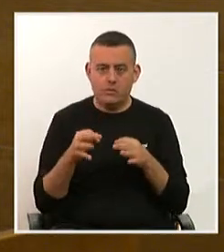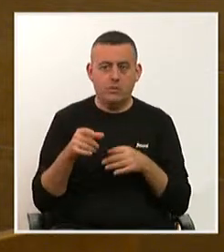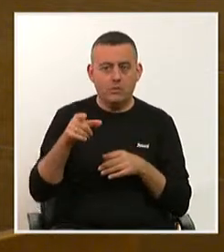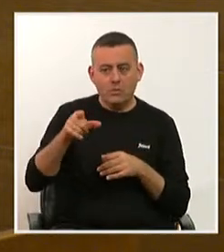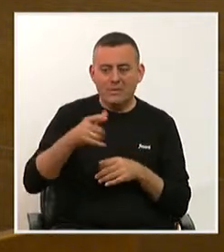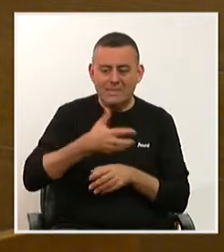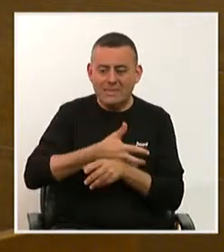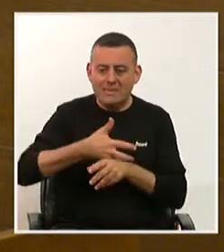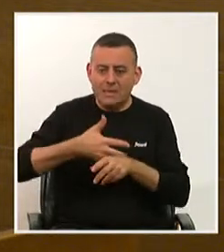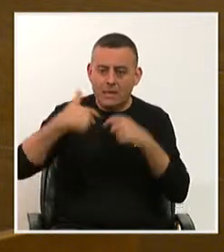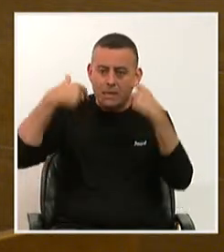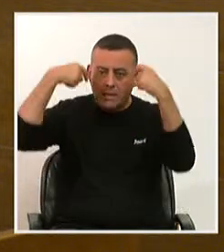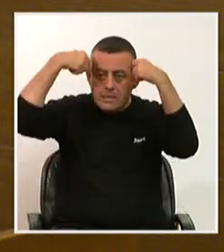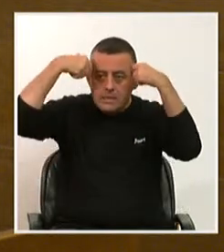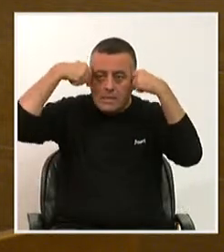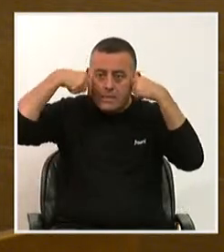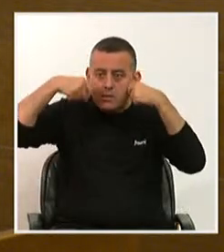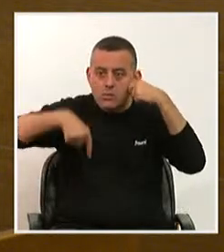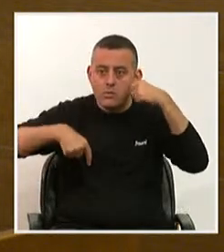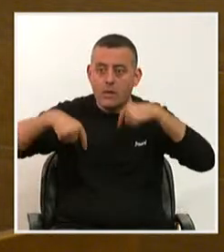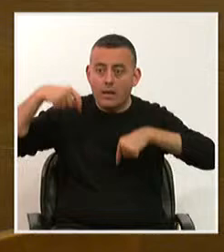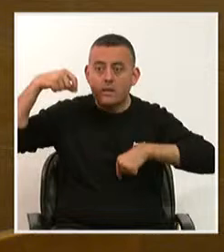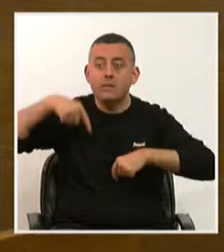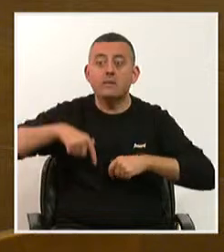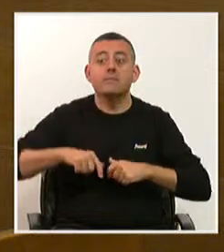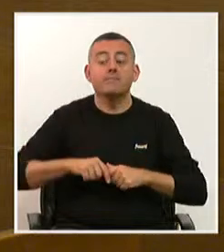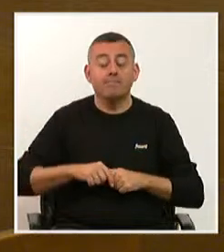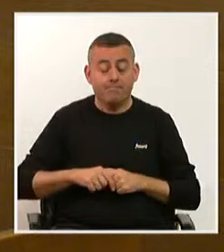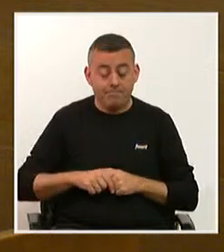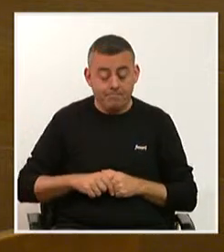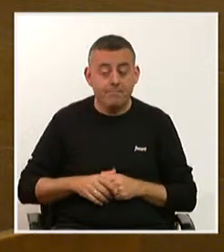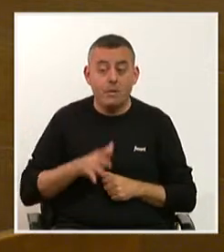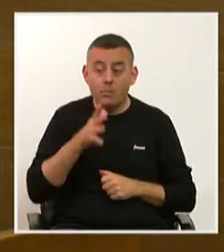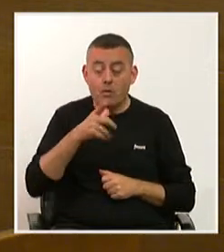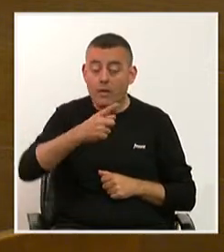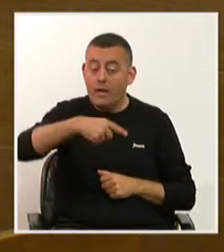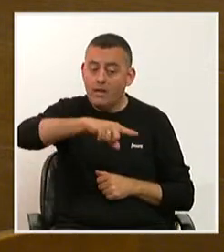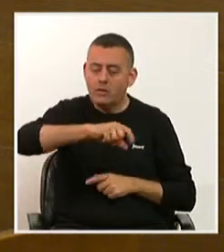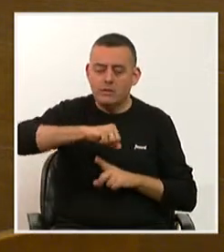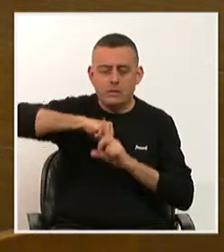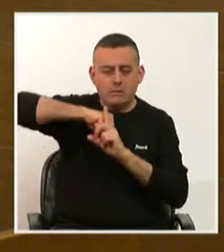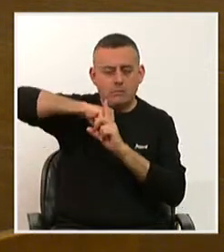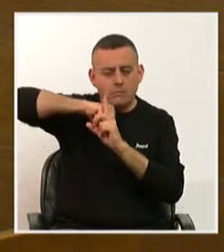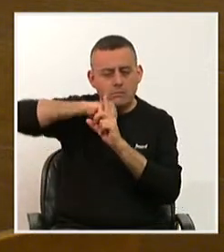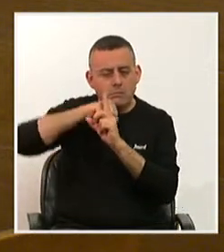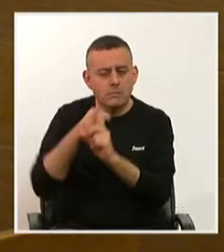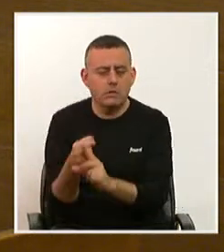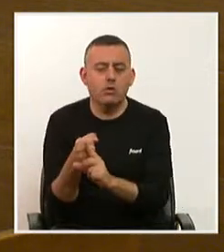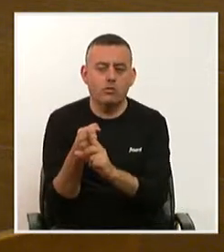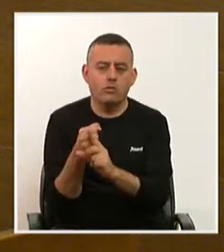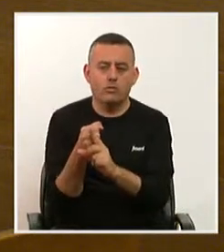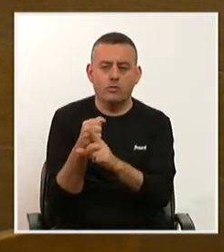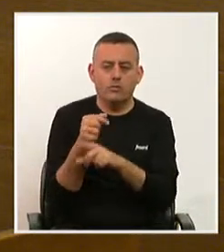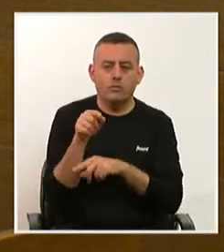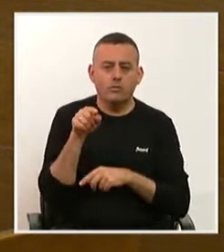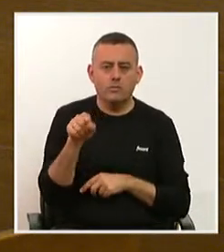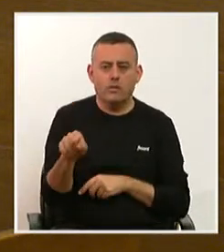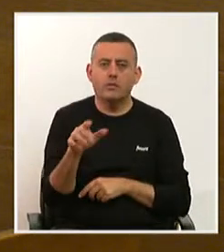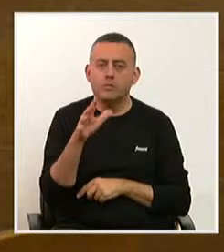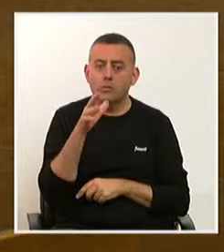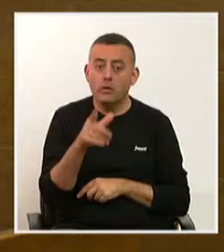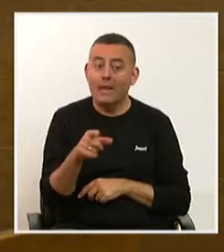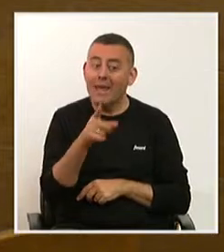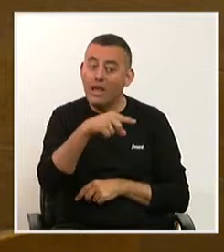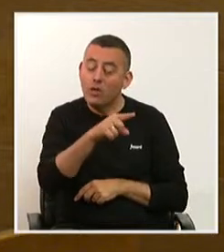sangre y les van a hacer sudar sangre porque ellos están exactamente en el mismo punto que en